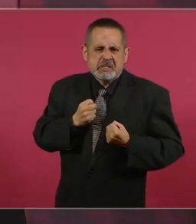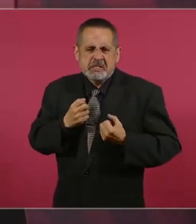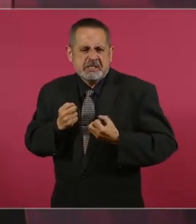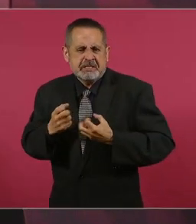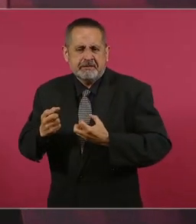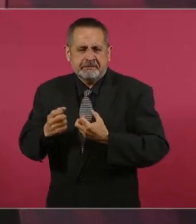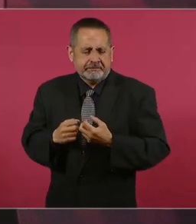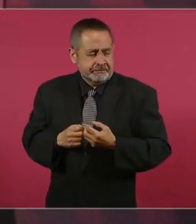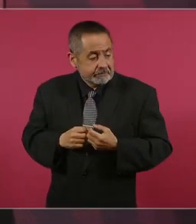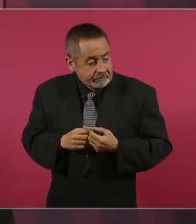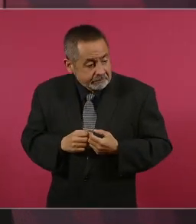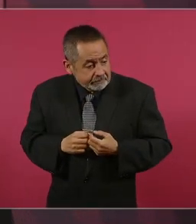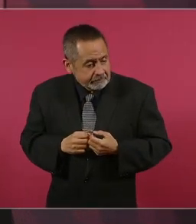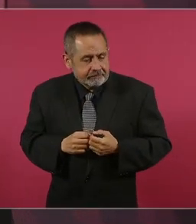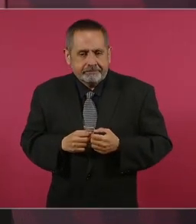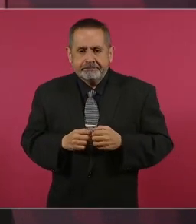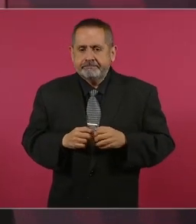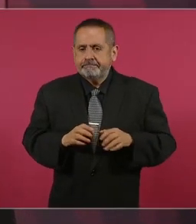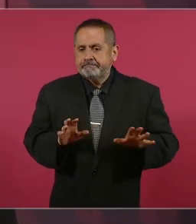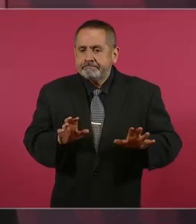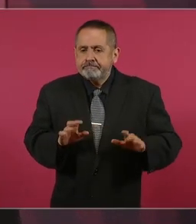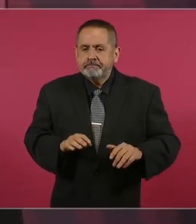muy apasionados,